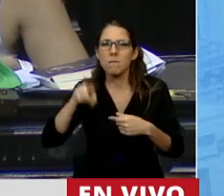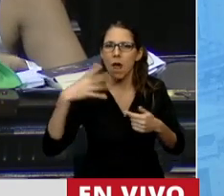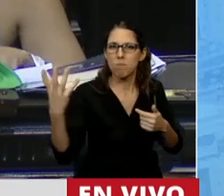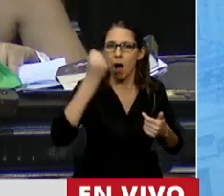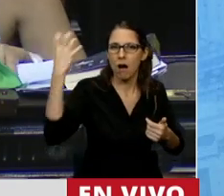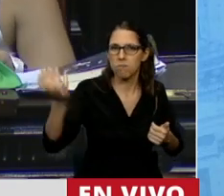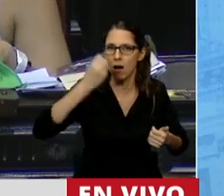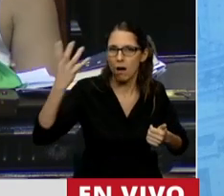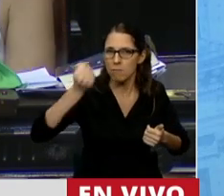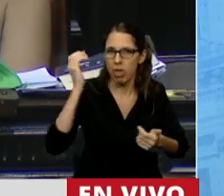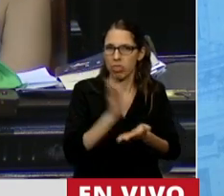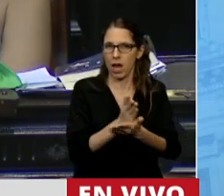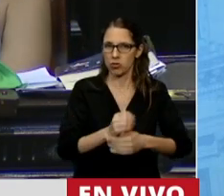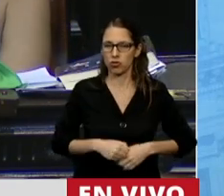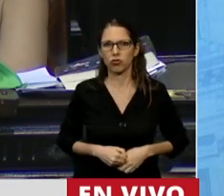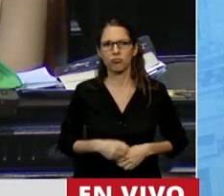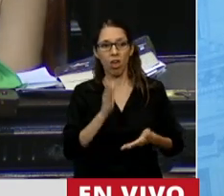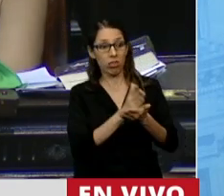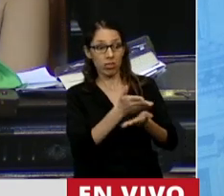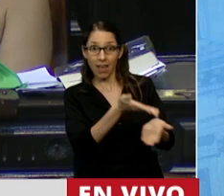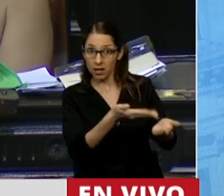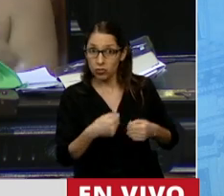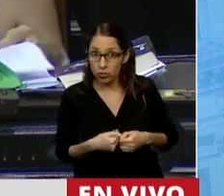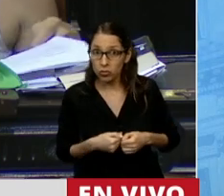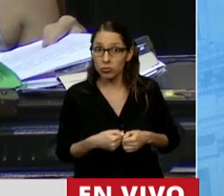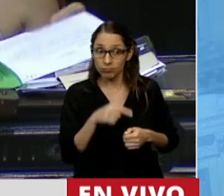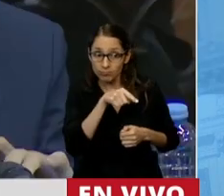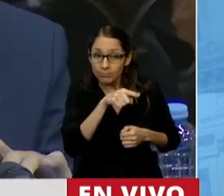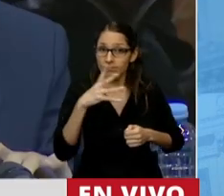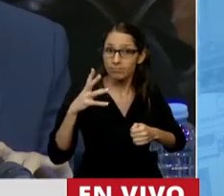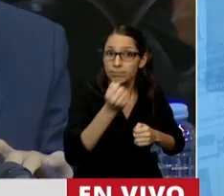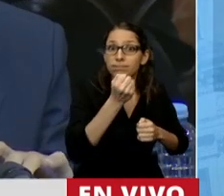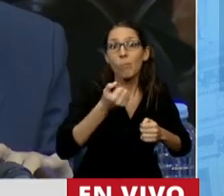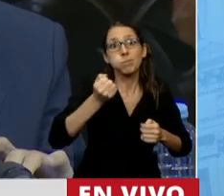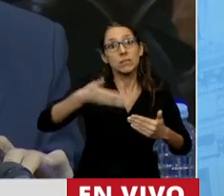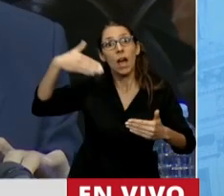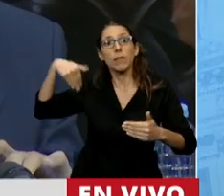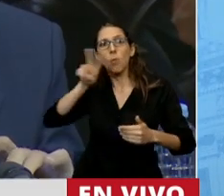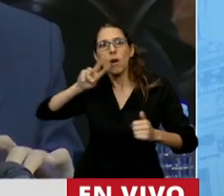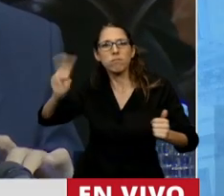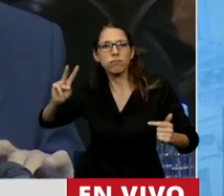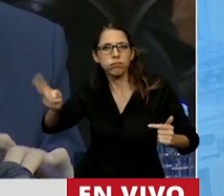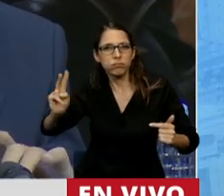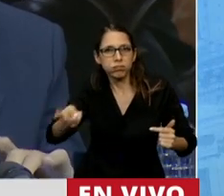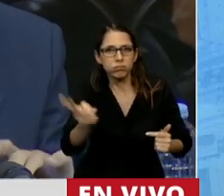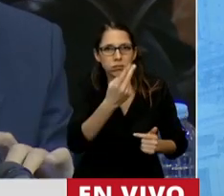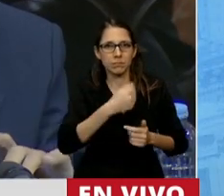derechos. Derechos por los cuales muchas mujeres han dado su vida. Y esta